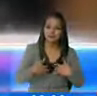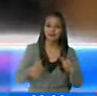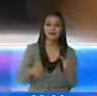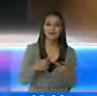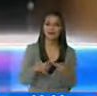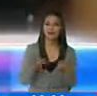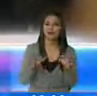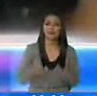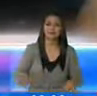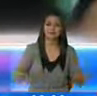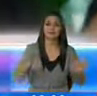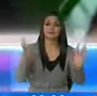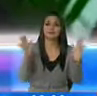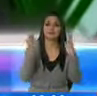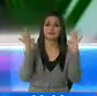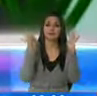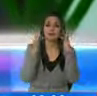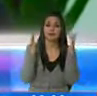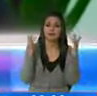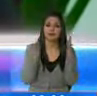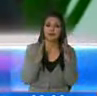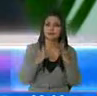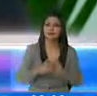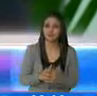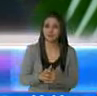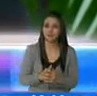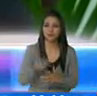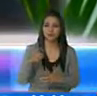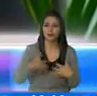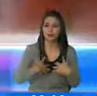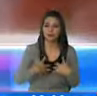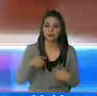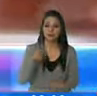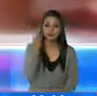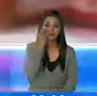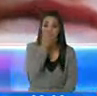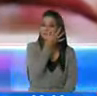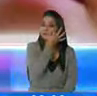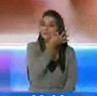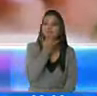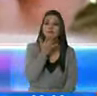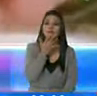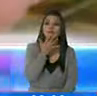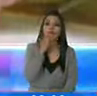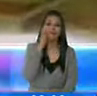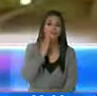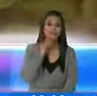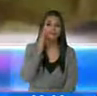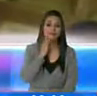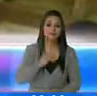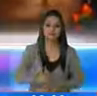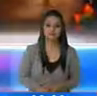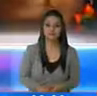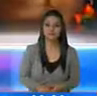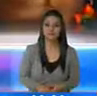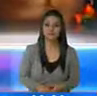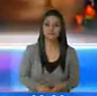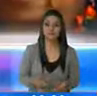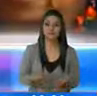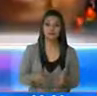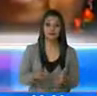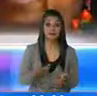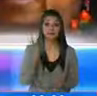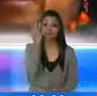espíritu de la selva transmitido a través del huitu, a través de sus manos. Para ellas es además una forma de resaltar